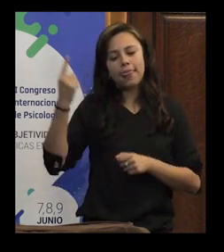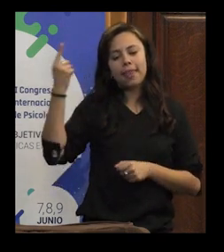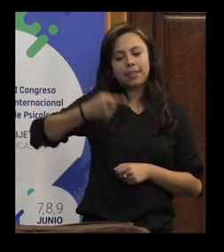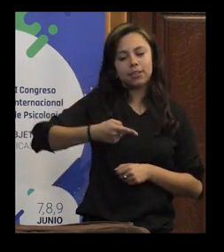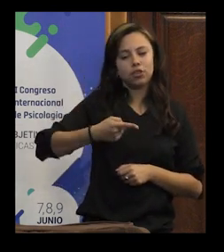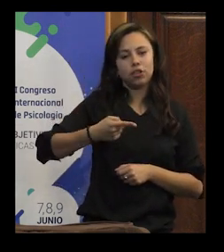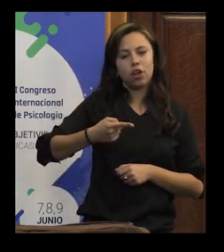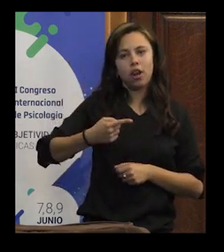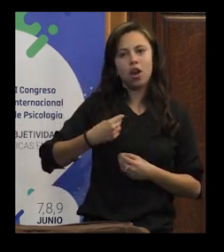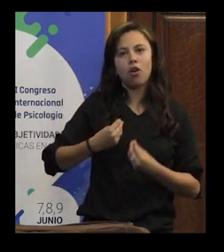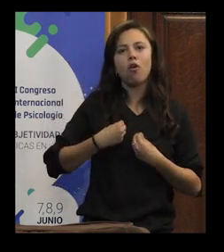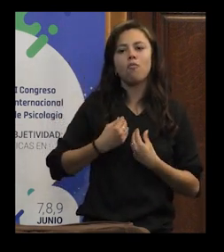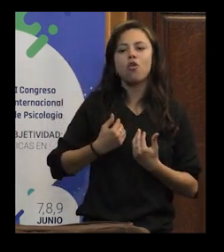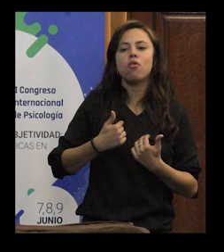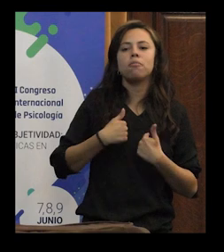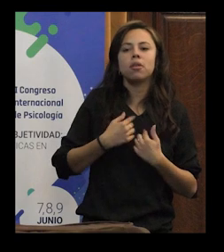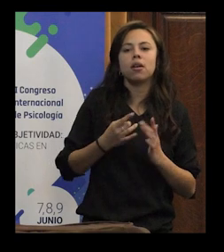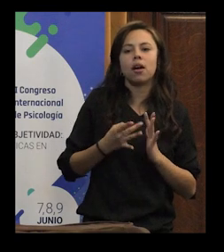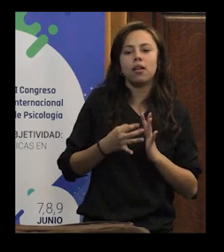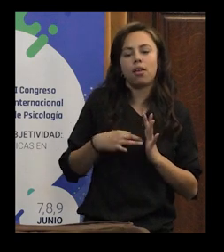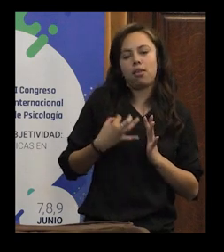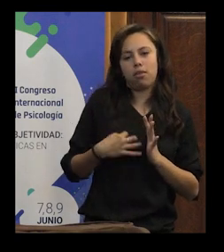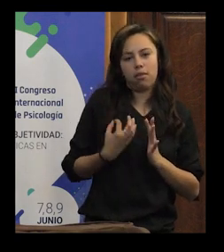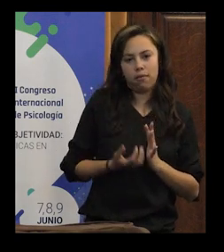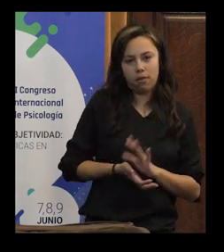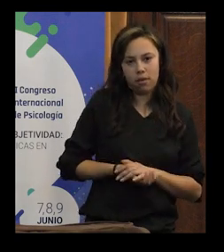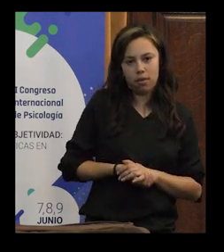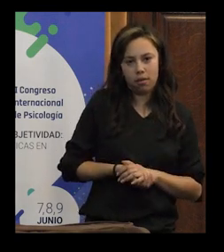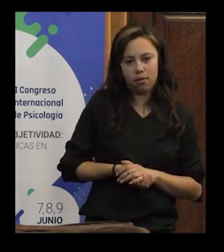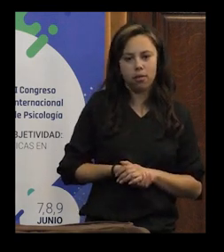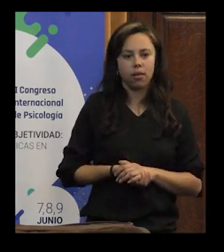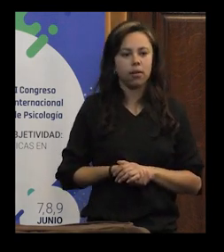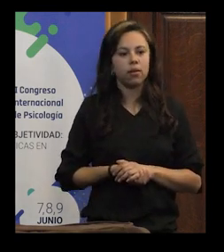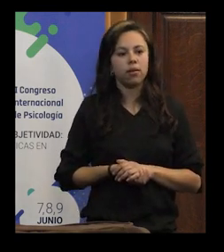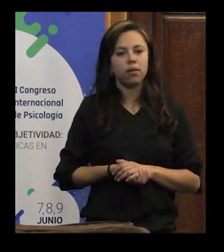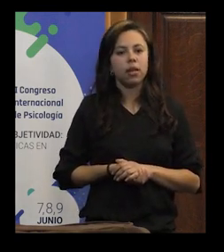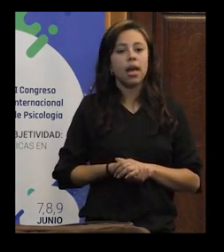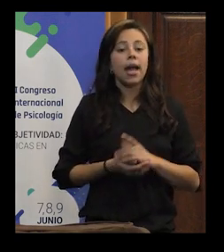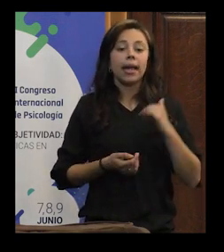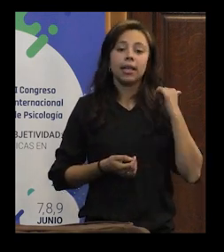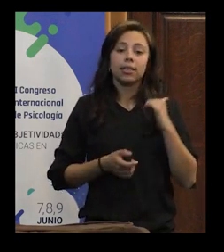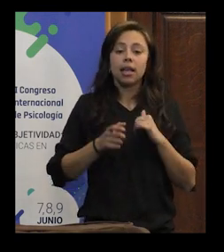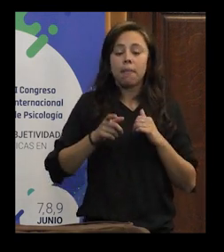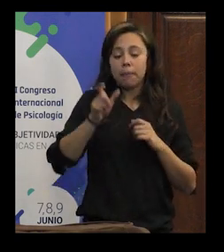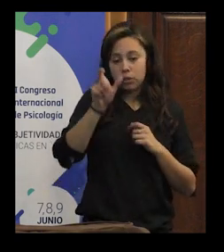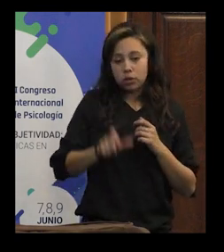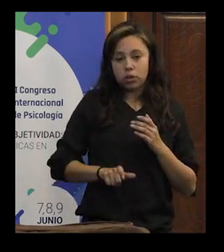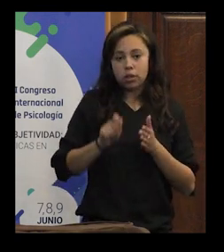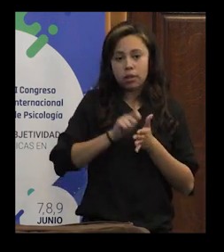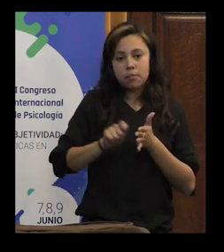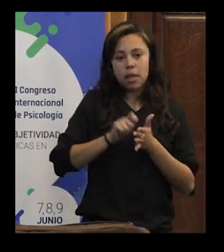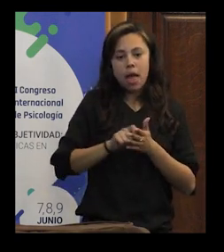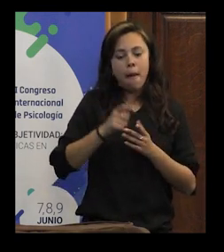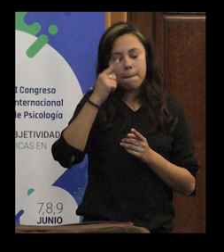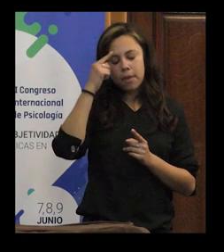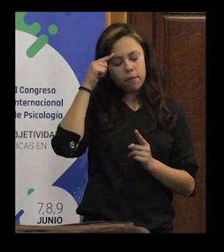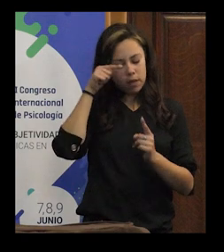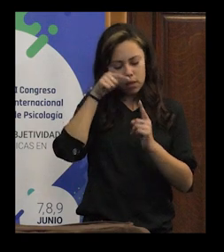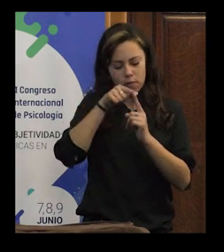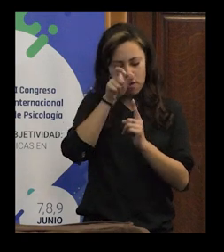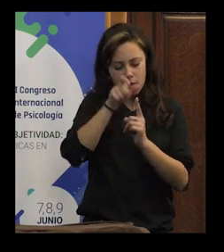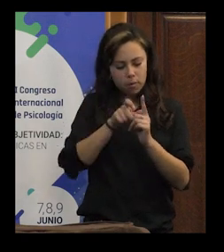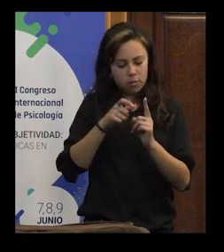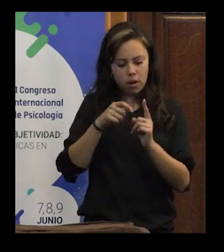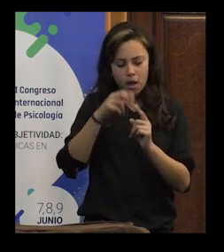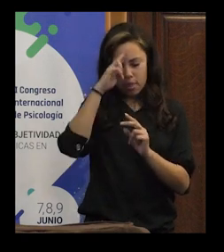una vida. Carlos Nove y Nicholas Rose utilizan como ejemplo la enfermedad de Huntington,